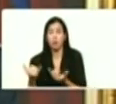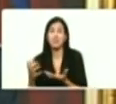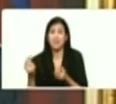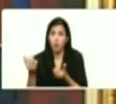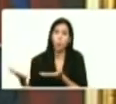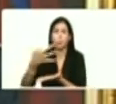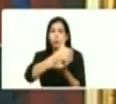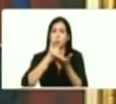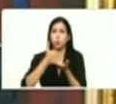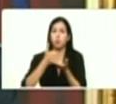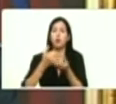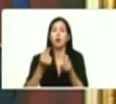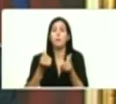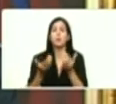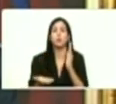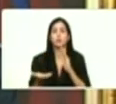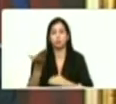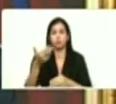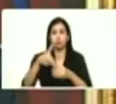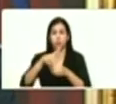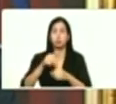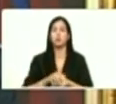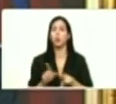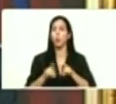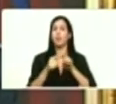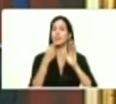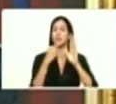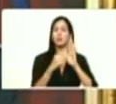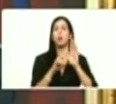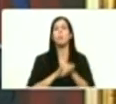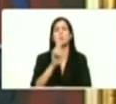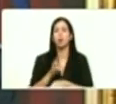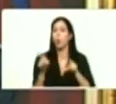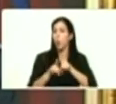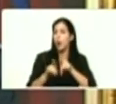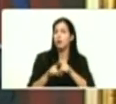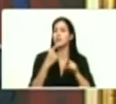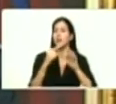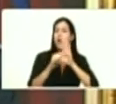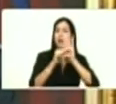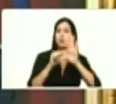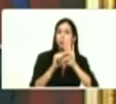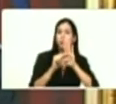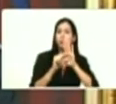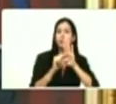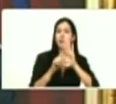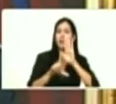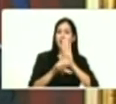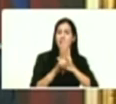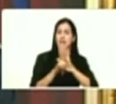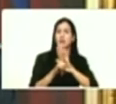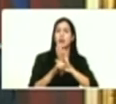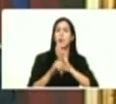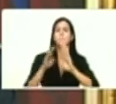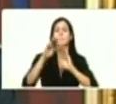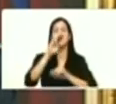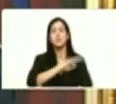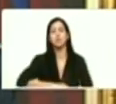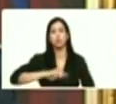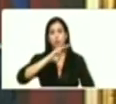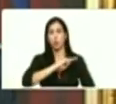van a ir de acuerdo al artículo de la ley orgánica de emisiones y grandes misiones y micromisionas